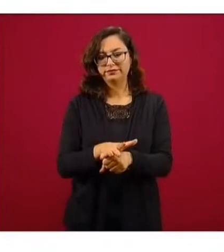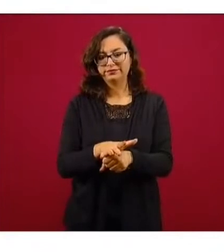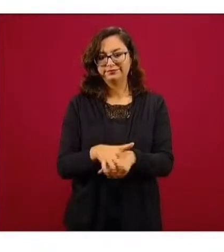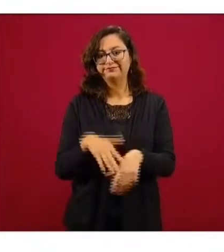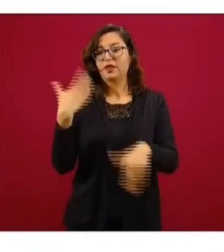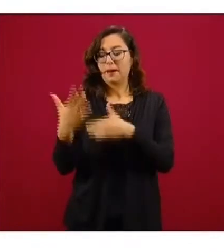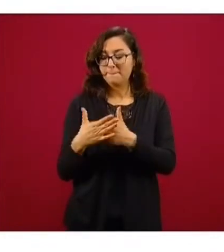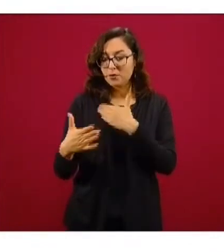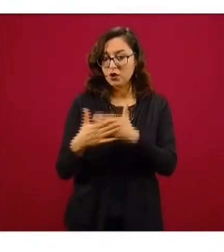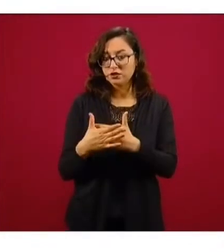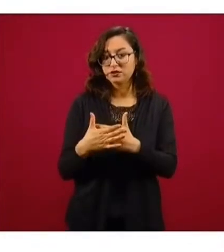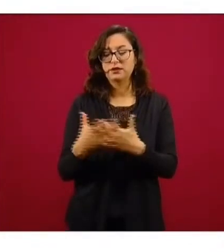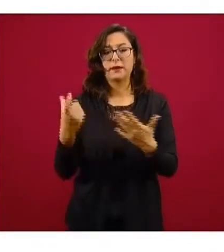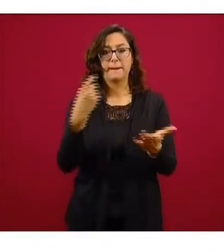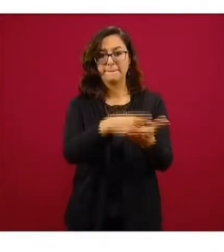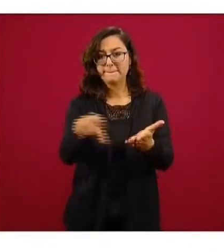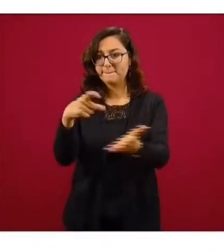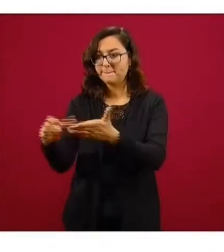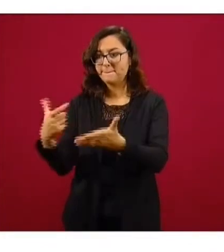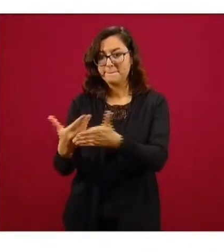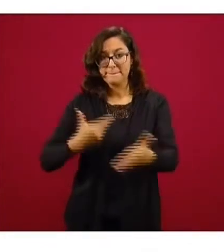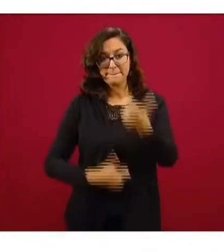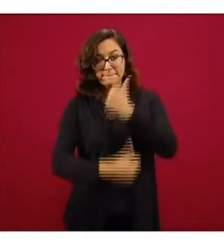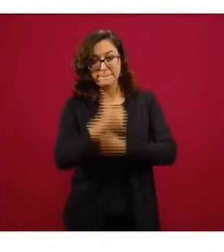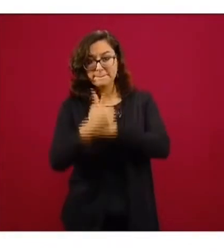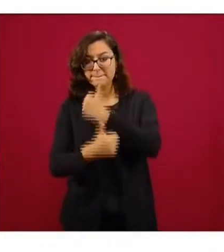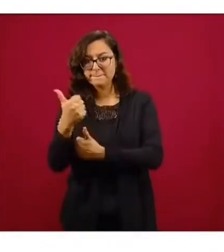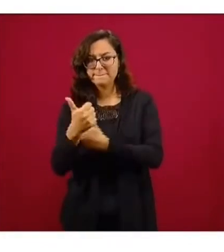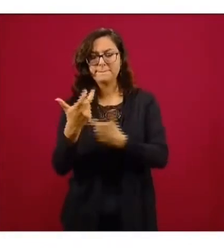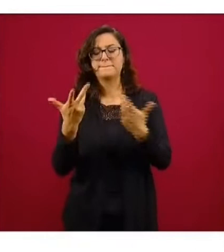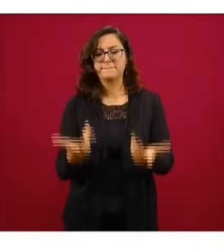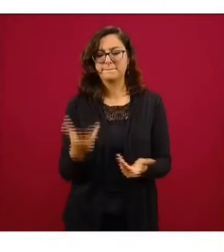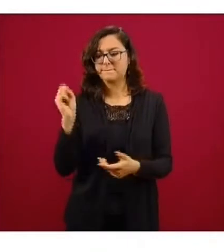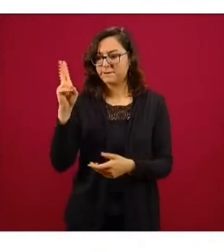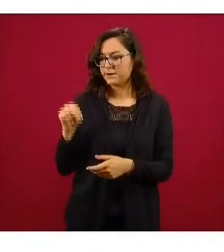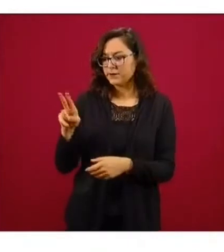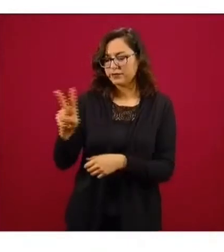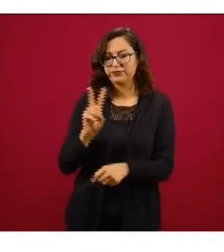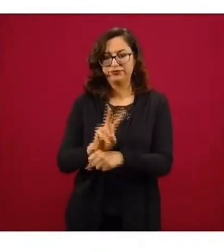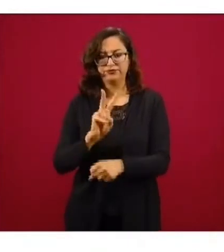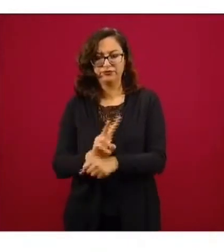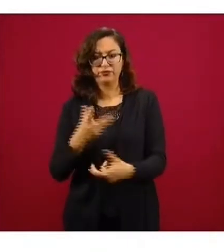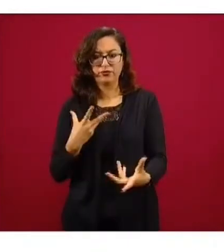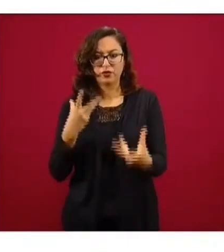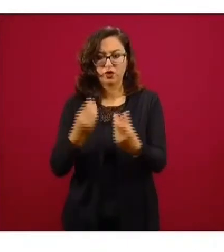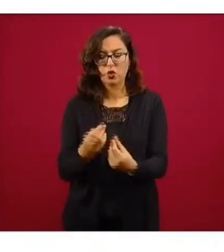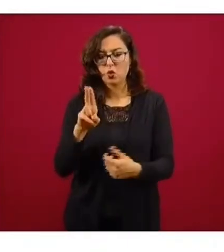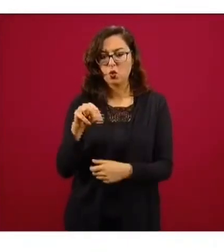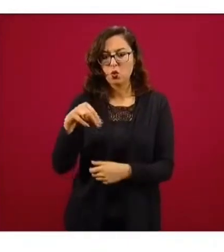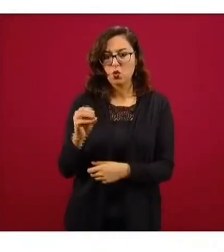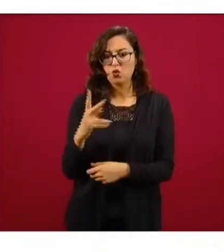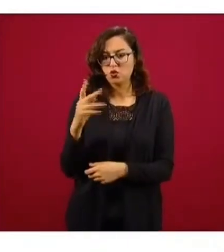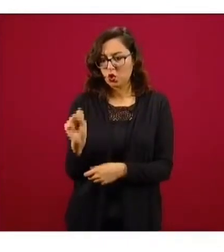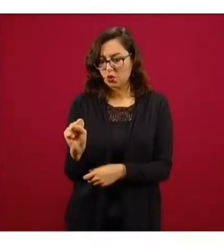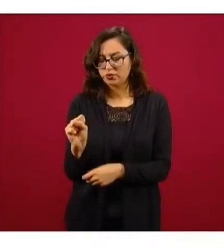licitaciones, o varias de las licitaciones más importantes del país, pudieran realizarse con la participación de UNOPS, sea su asistencia